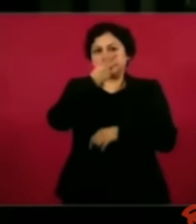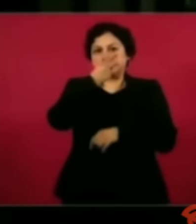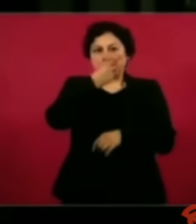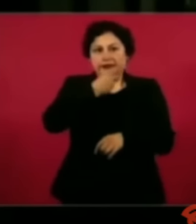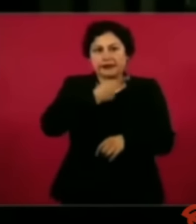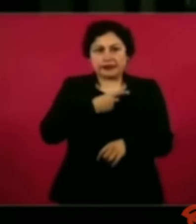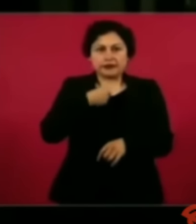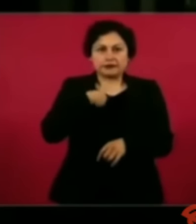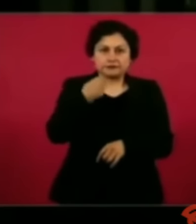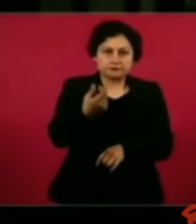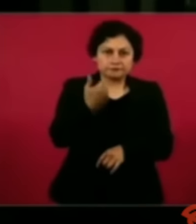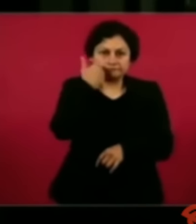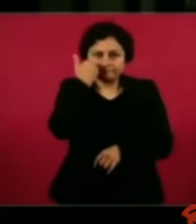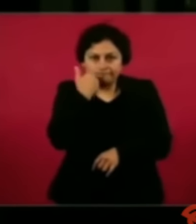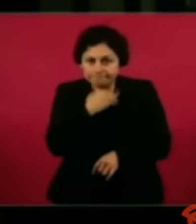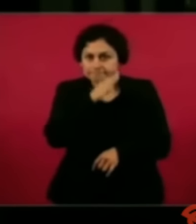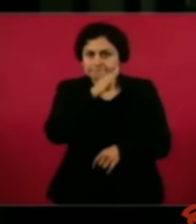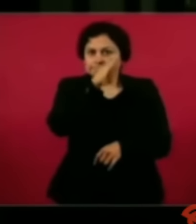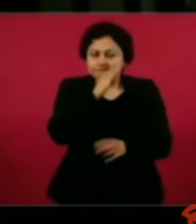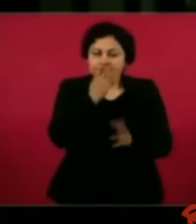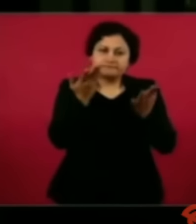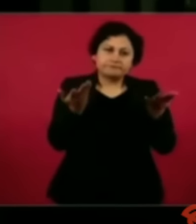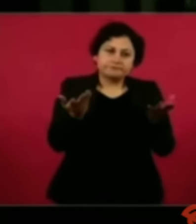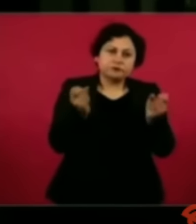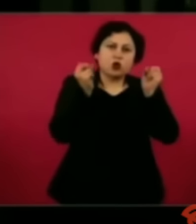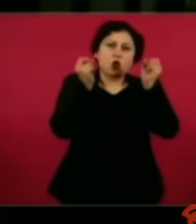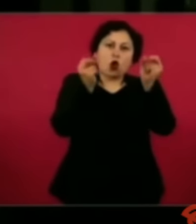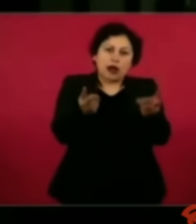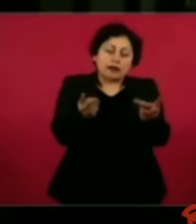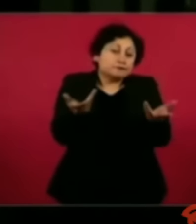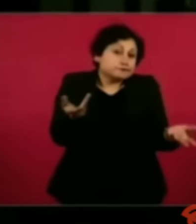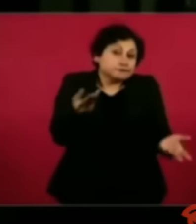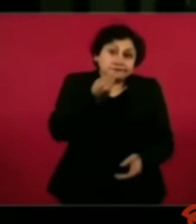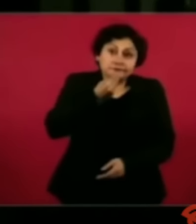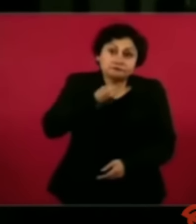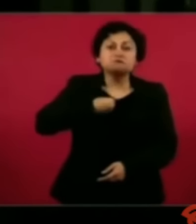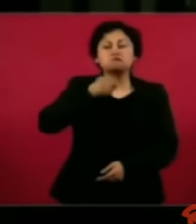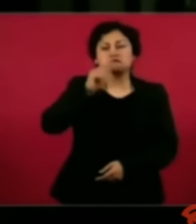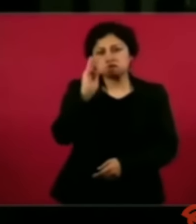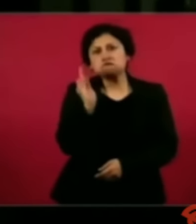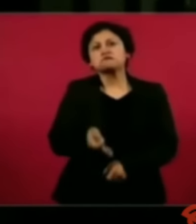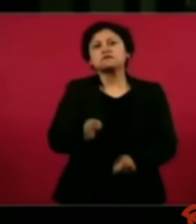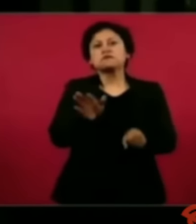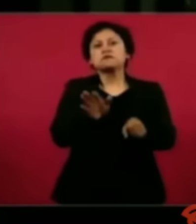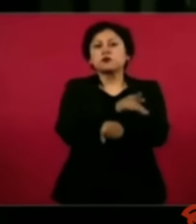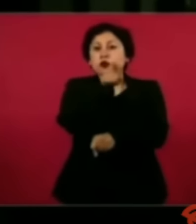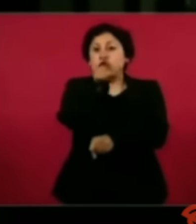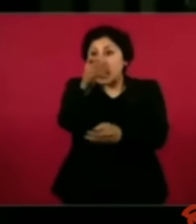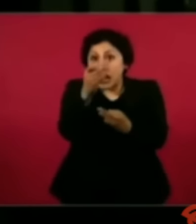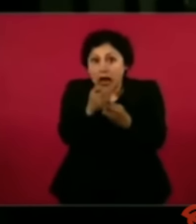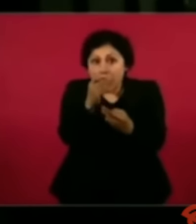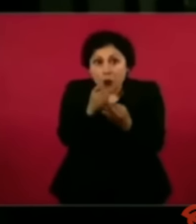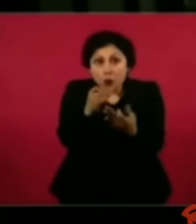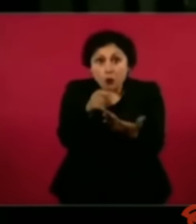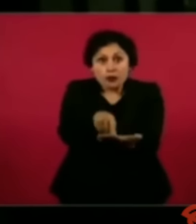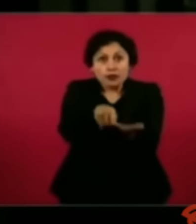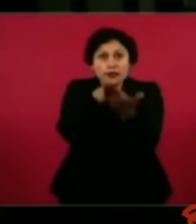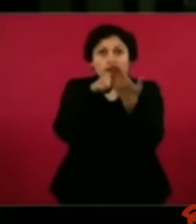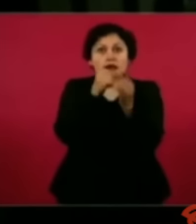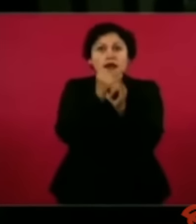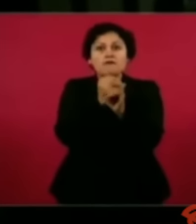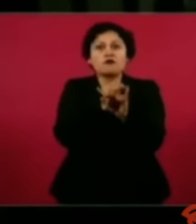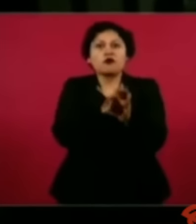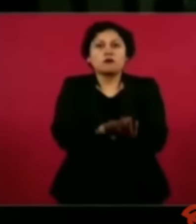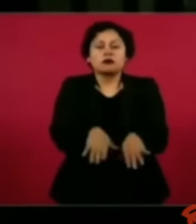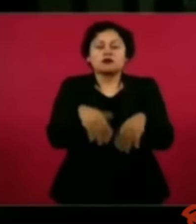pues que nos apunten en la lista, porque hoy la información que se ha dado va en contra de todo lo que han dicho en contra de usted